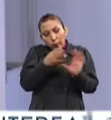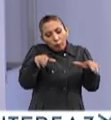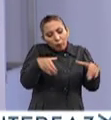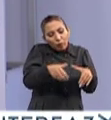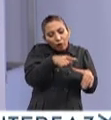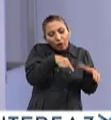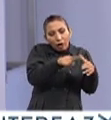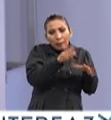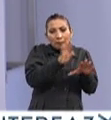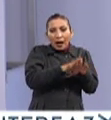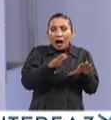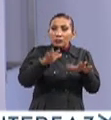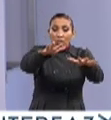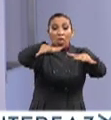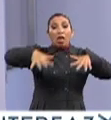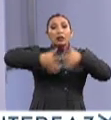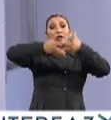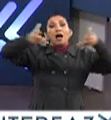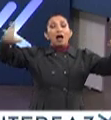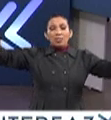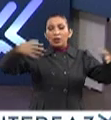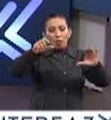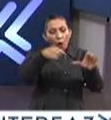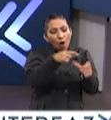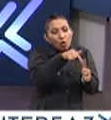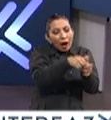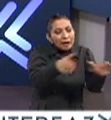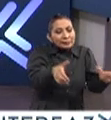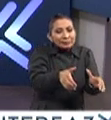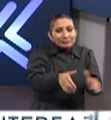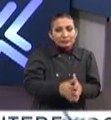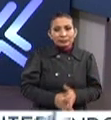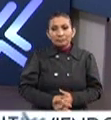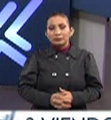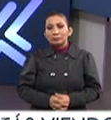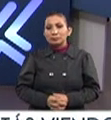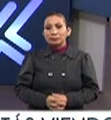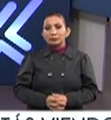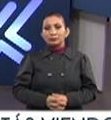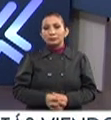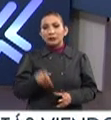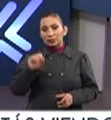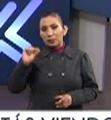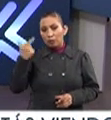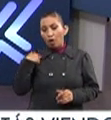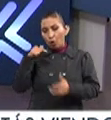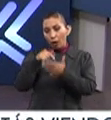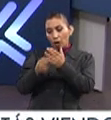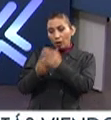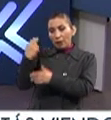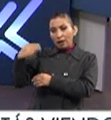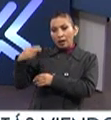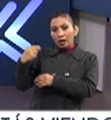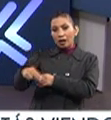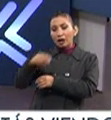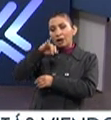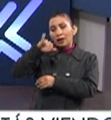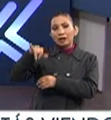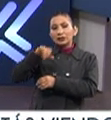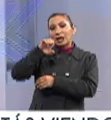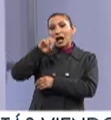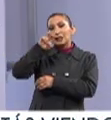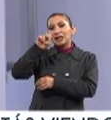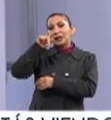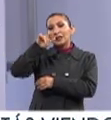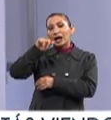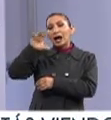que se presenta más allá de los grandes auditorios. Así es. Justo se acaba de abrir un lugar nuevo que se llama Yazatlán Capital.